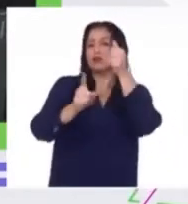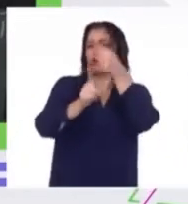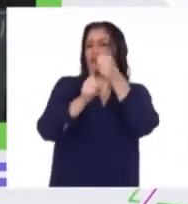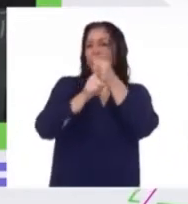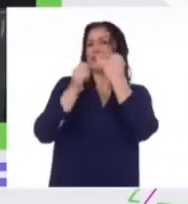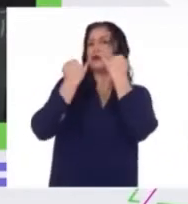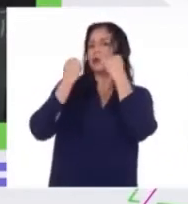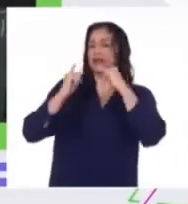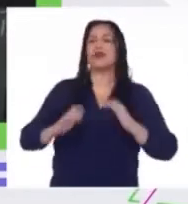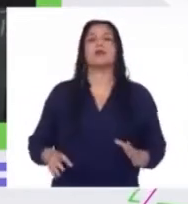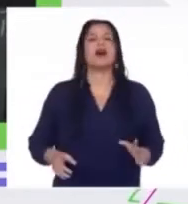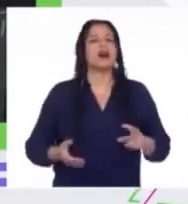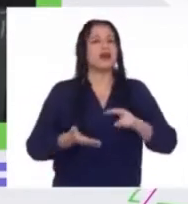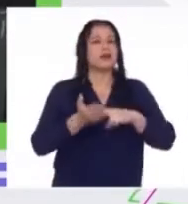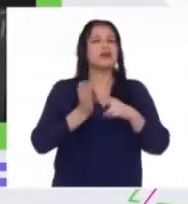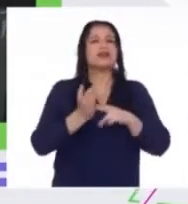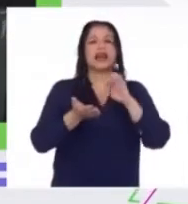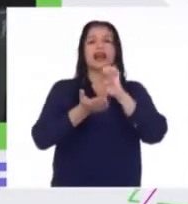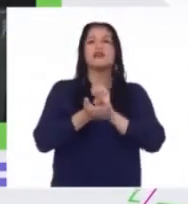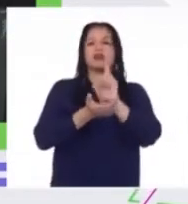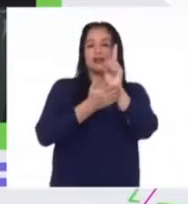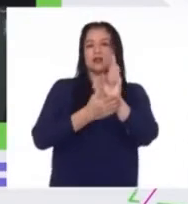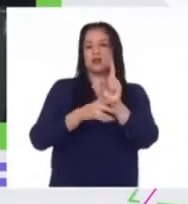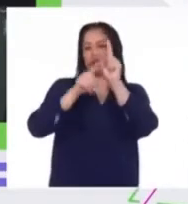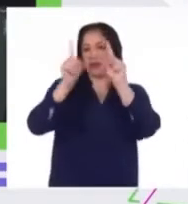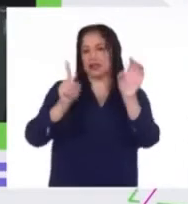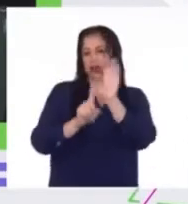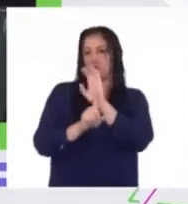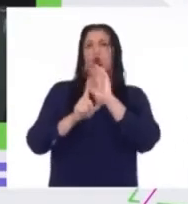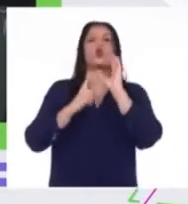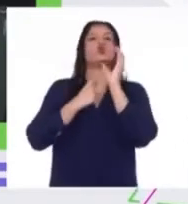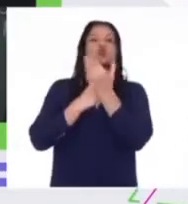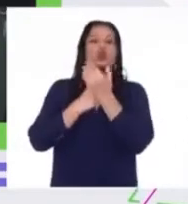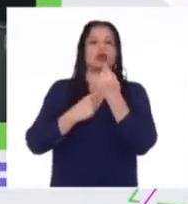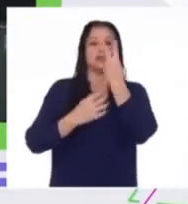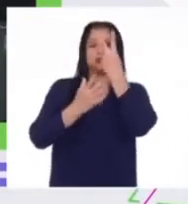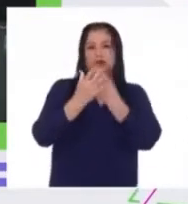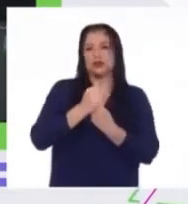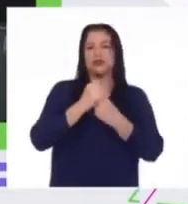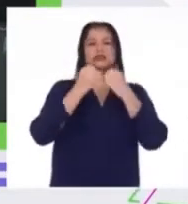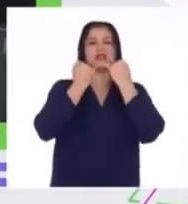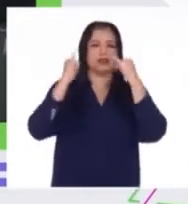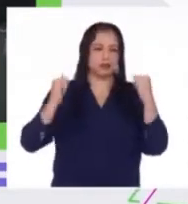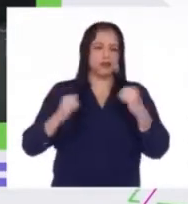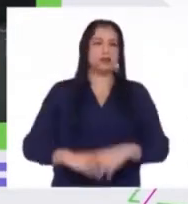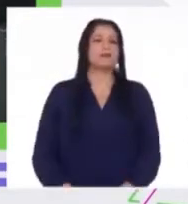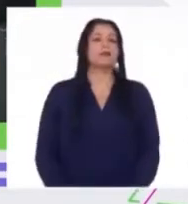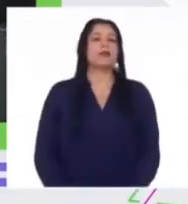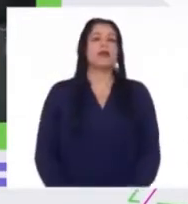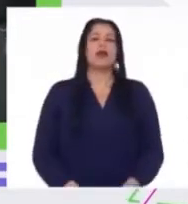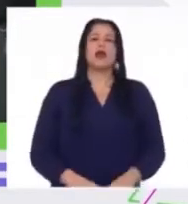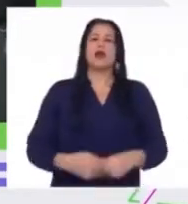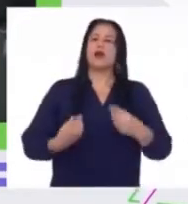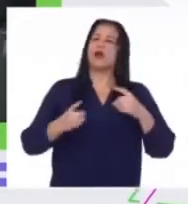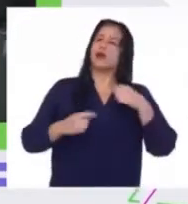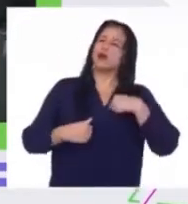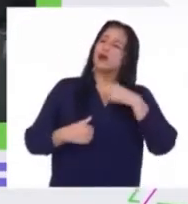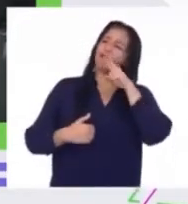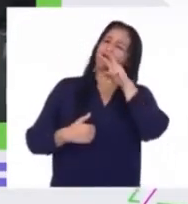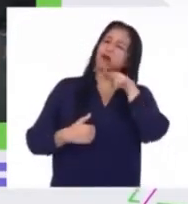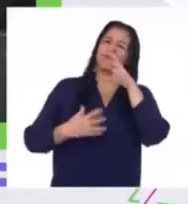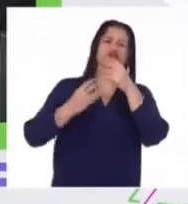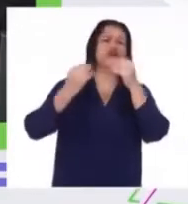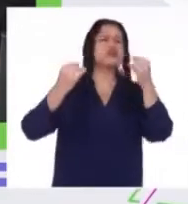sus lenguas, lo que llamamos la educación intercultural bilingüe. Cada vez que yo veo a más